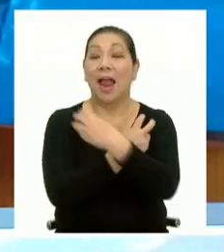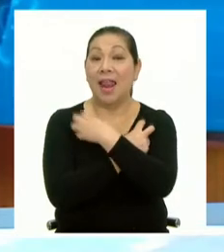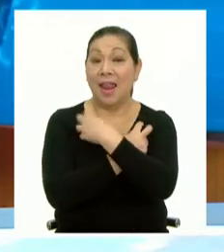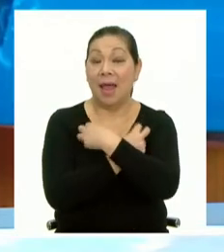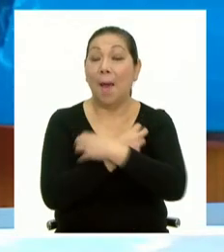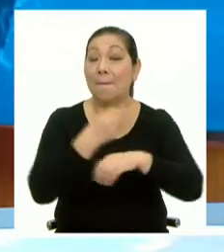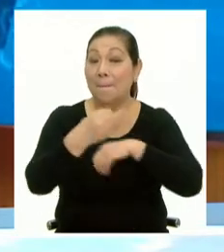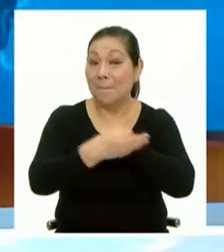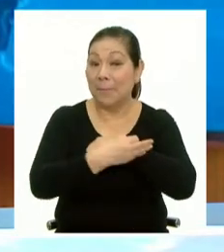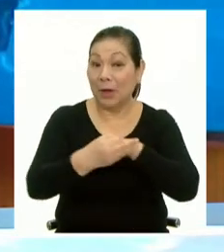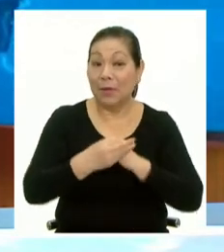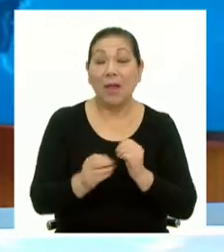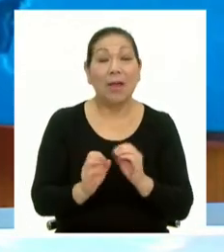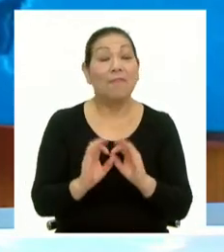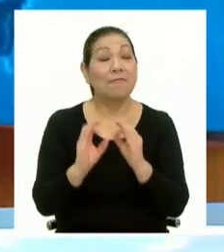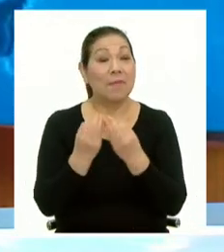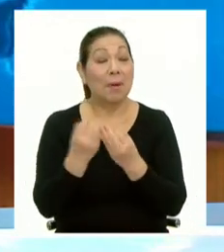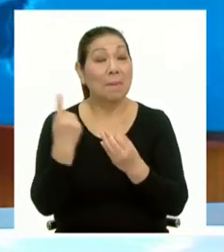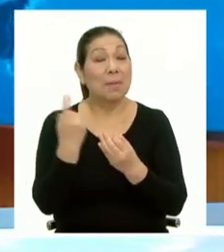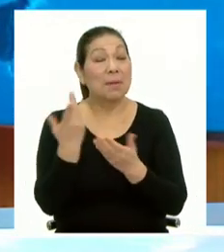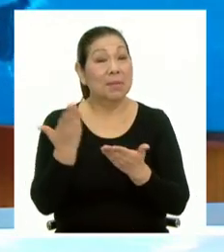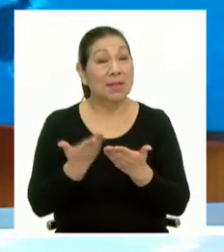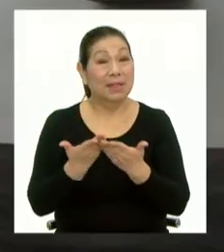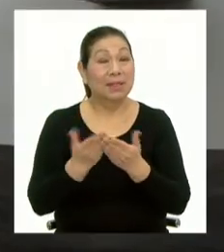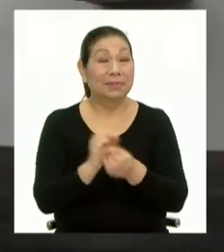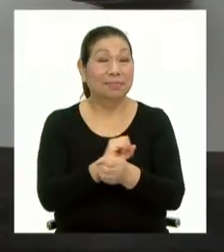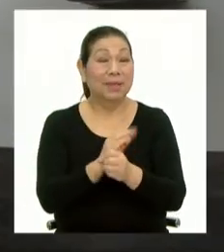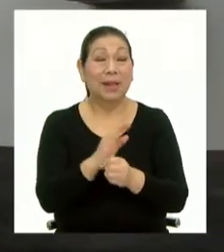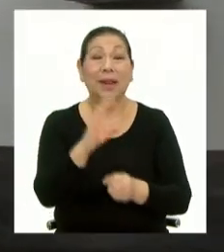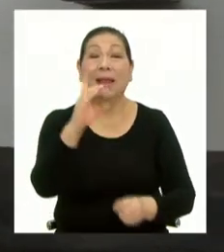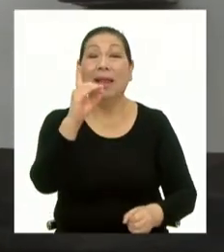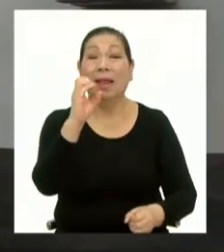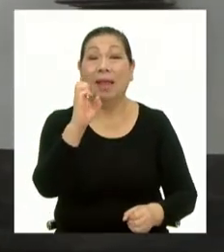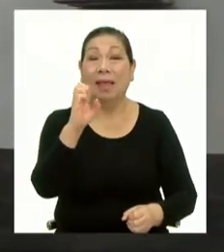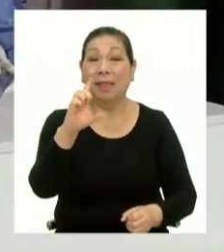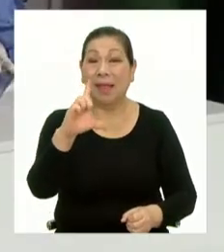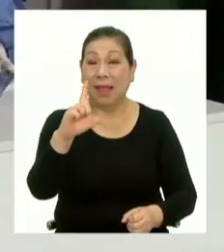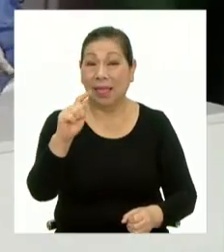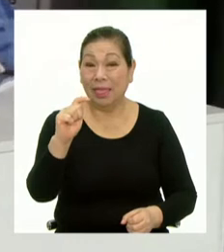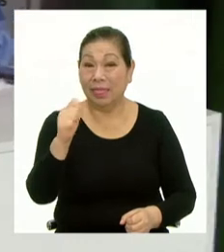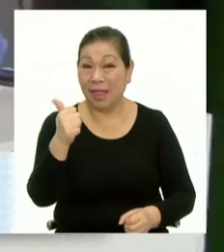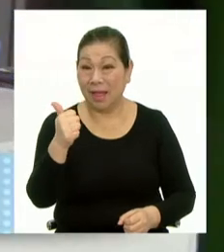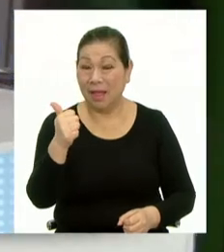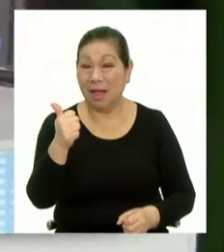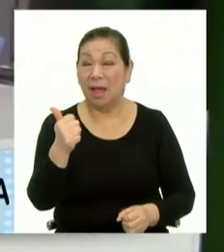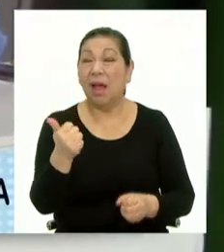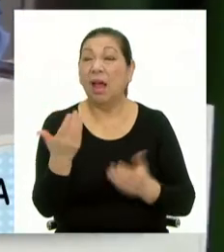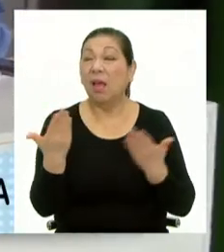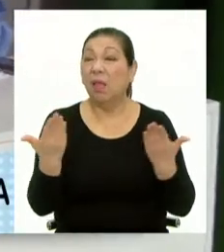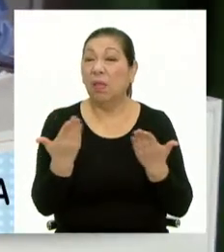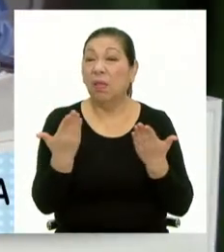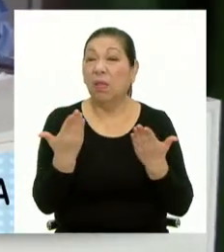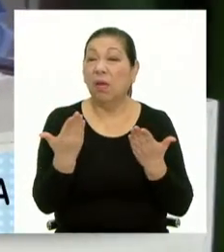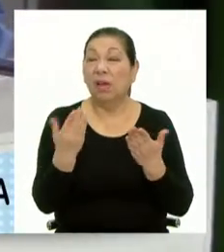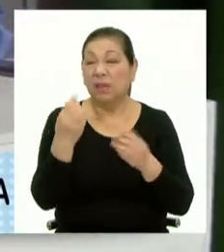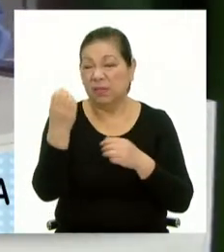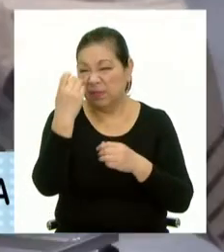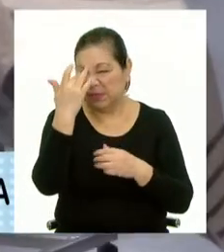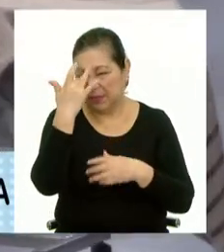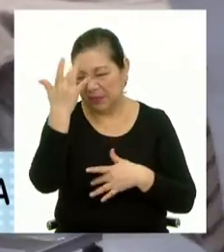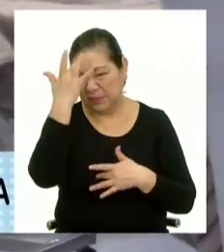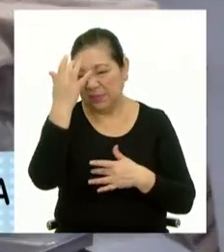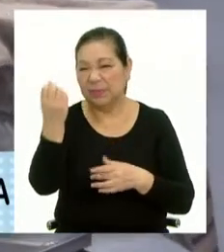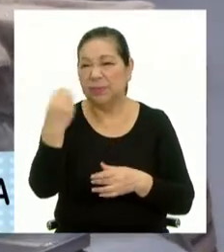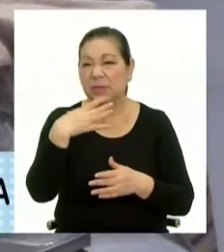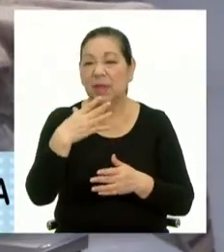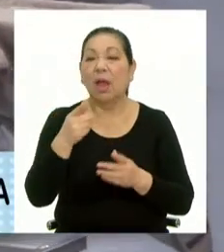está monitoreando a los familiares del primer caso de la variante Delta. El paciente vive en Pimentel y se habría contagiado durante un viaje